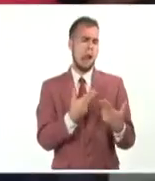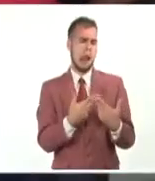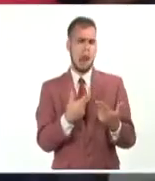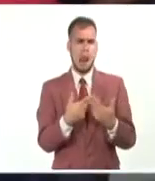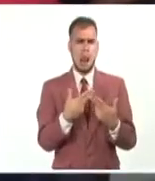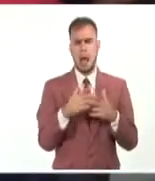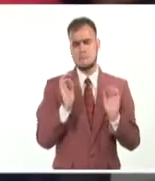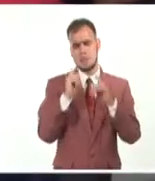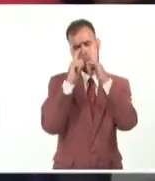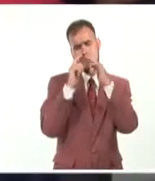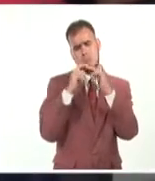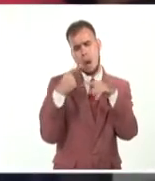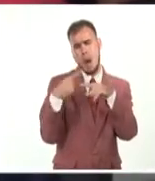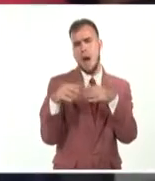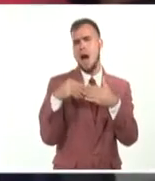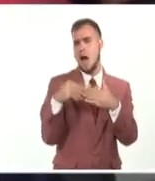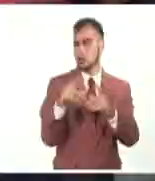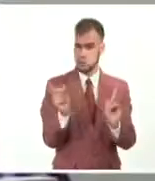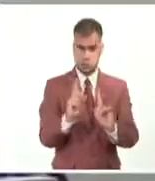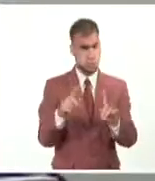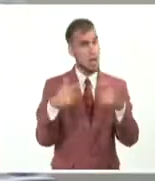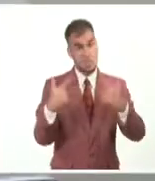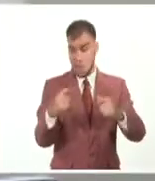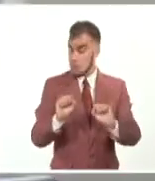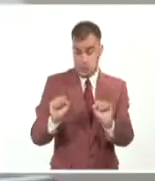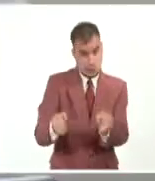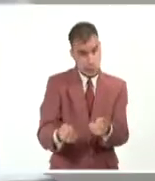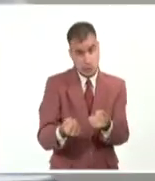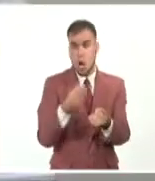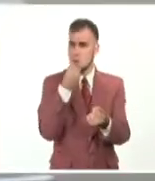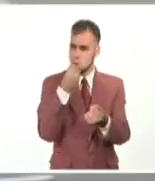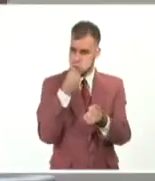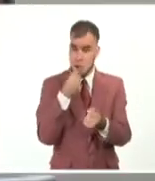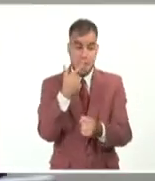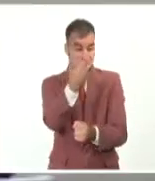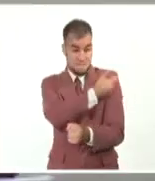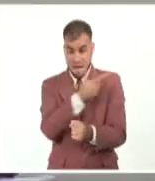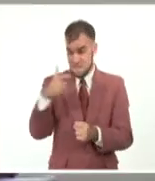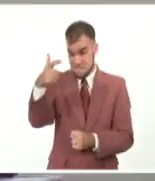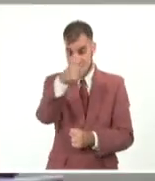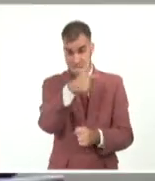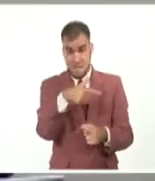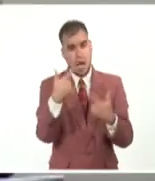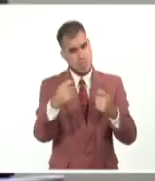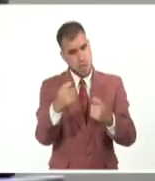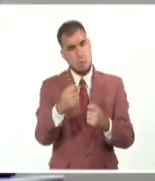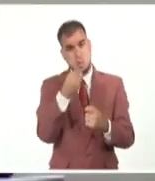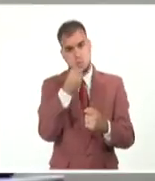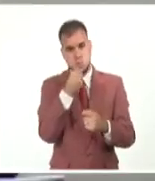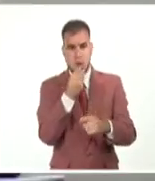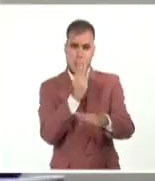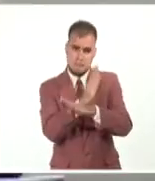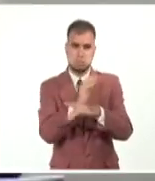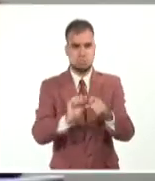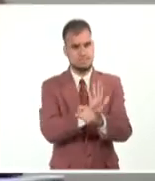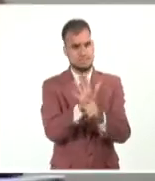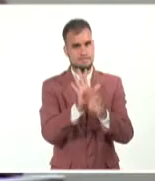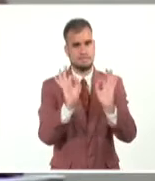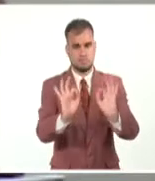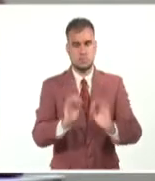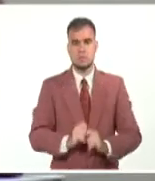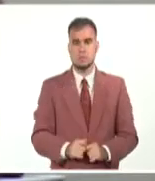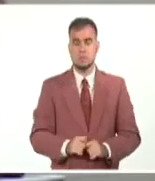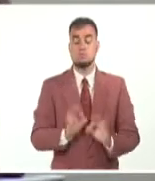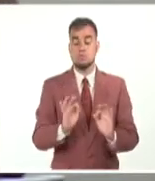la expansión del virus y hacer exitosa la campaña de intervención sanitaria. Se incorporarán el 14 de junio, la próxima como